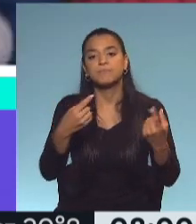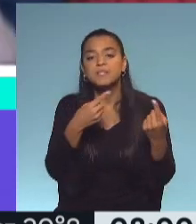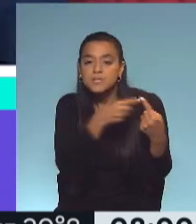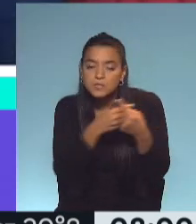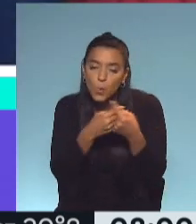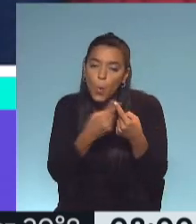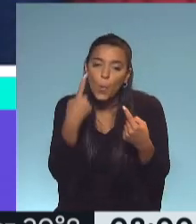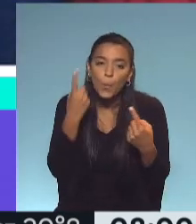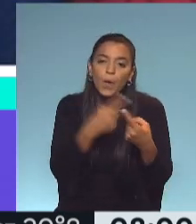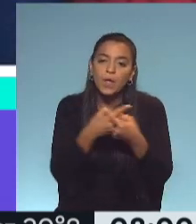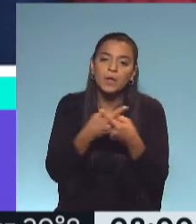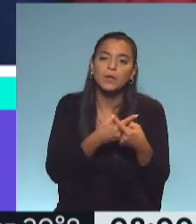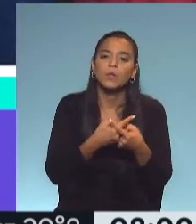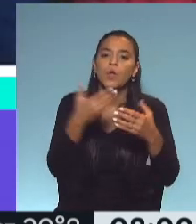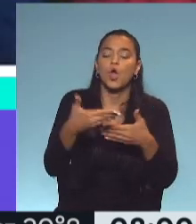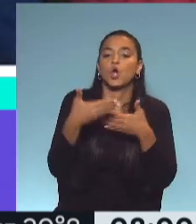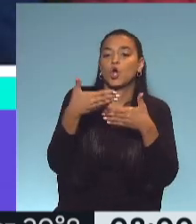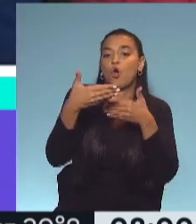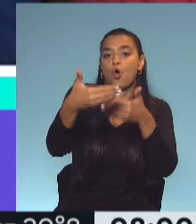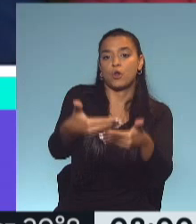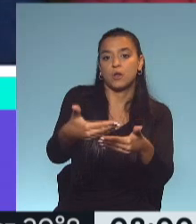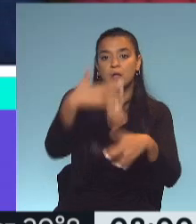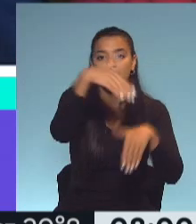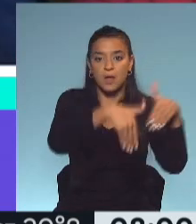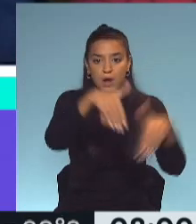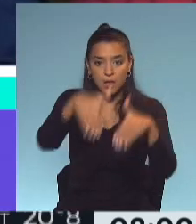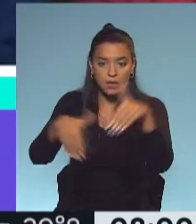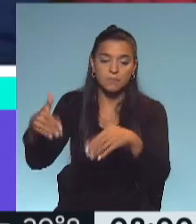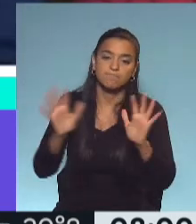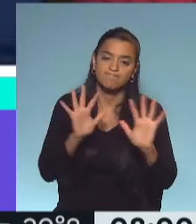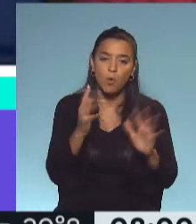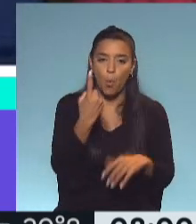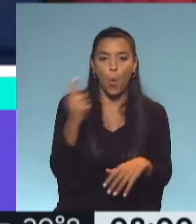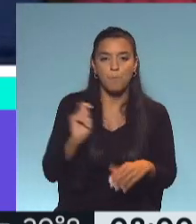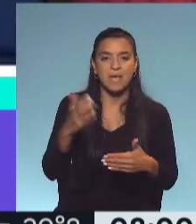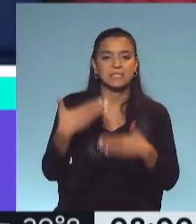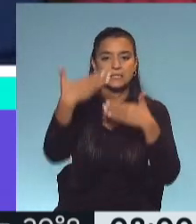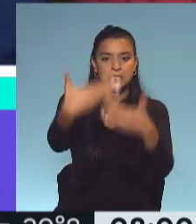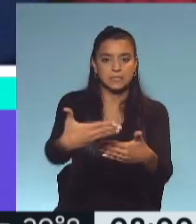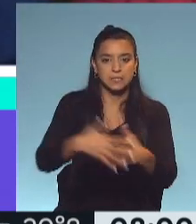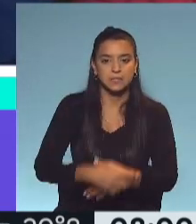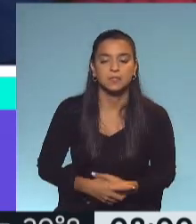empezar a discutir el corrimiento de la elección por lo menos un mes.